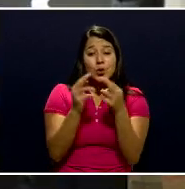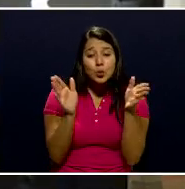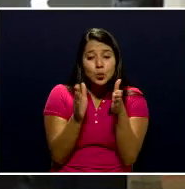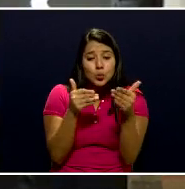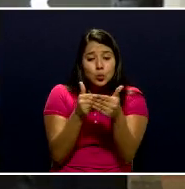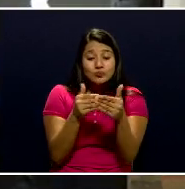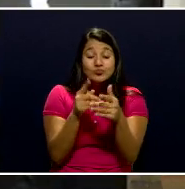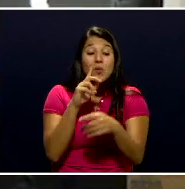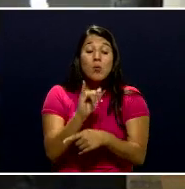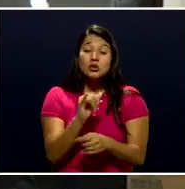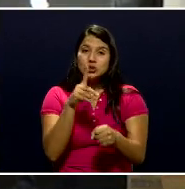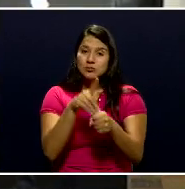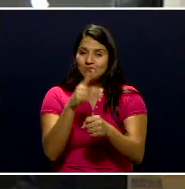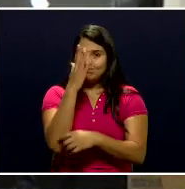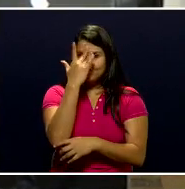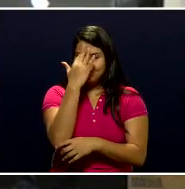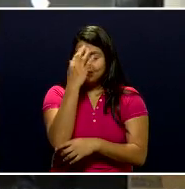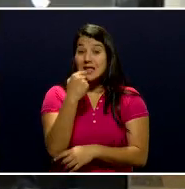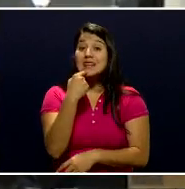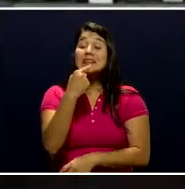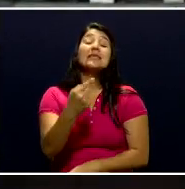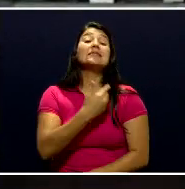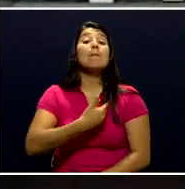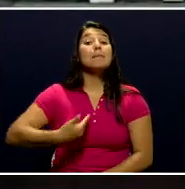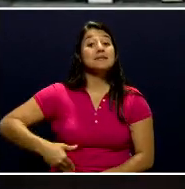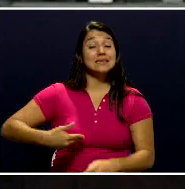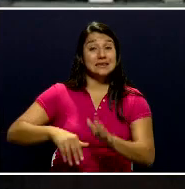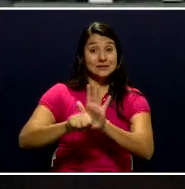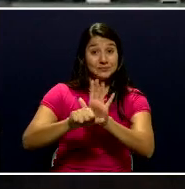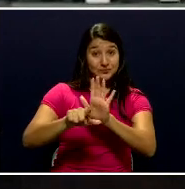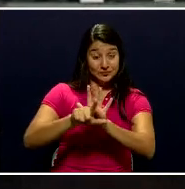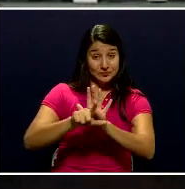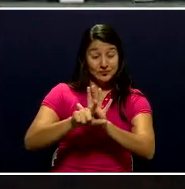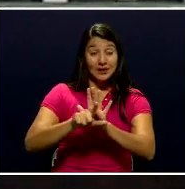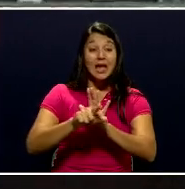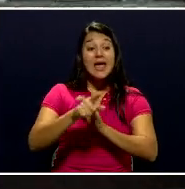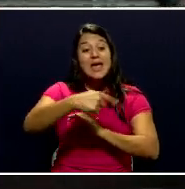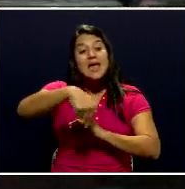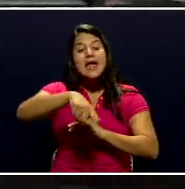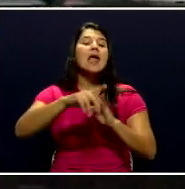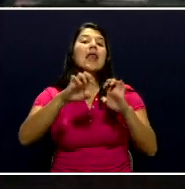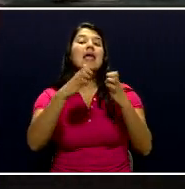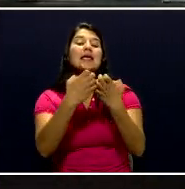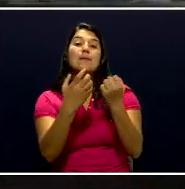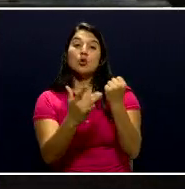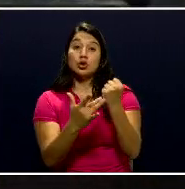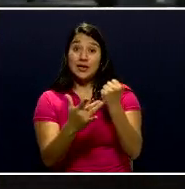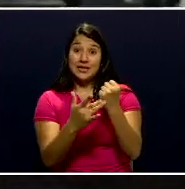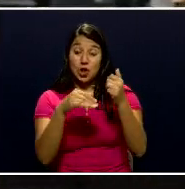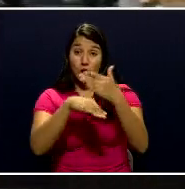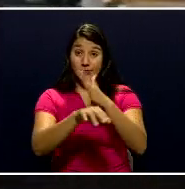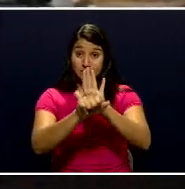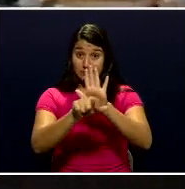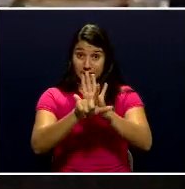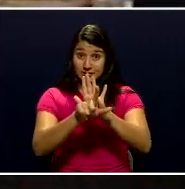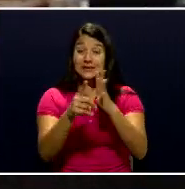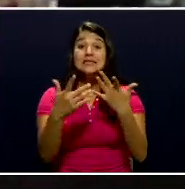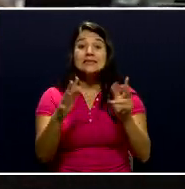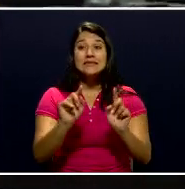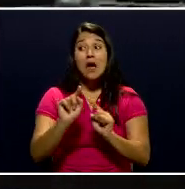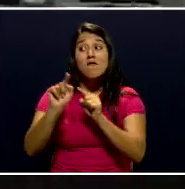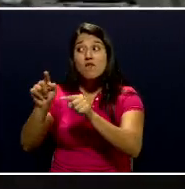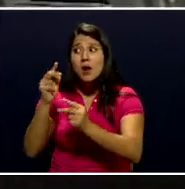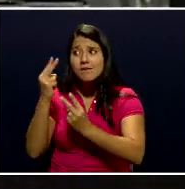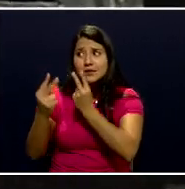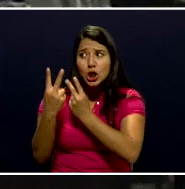los legisladores. Según el presidente del Congreso, Carlos Ricardo Benavides, el equipo técnico de la Asamblea Legislativa ya visitó 2 lugares para